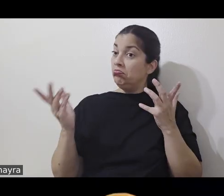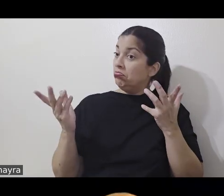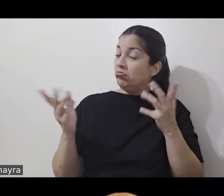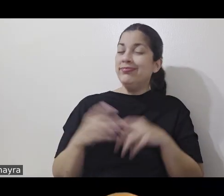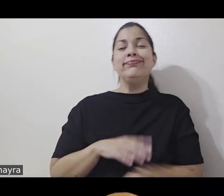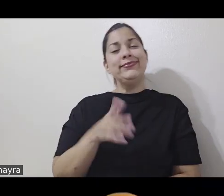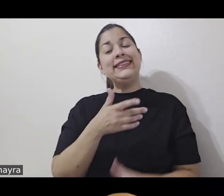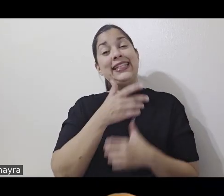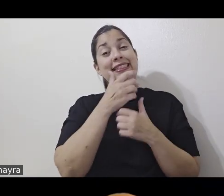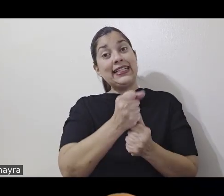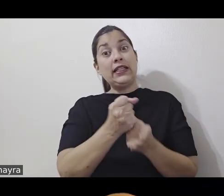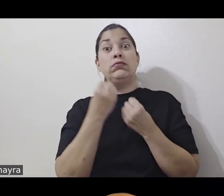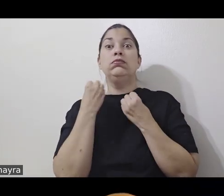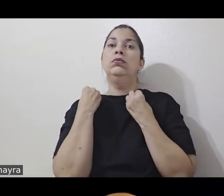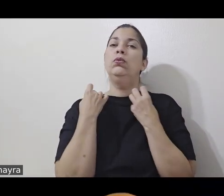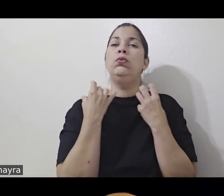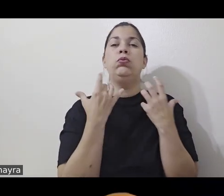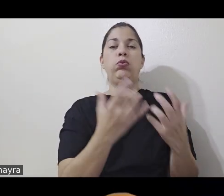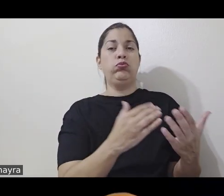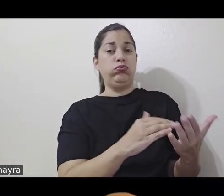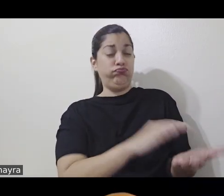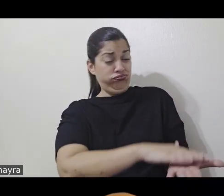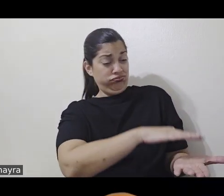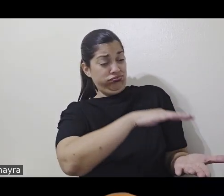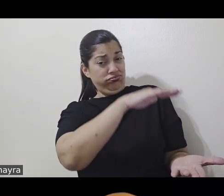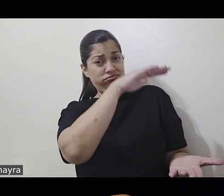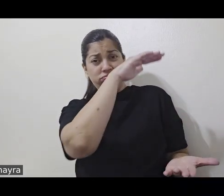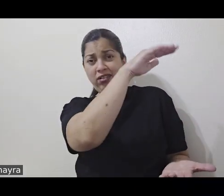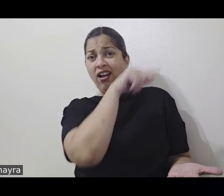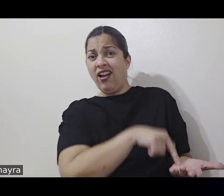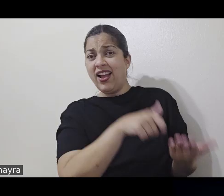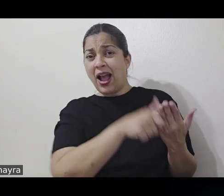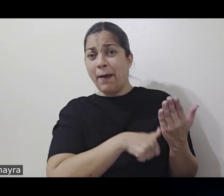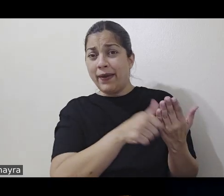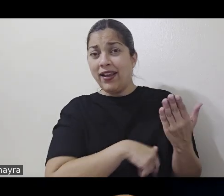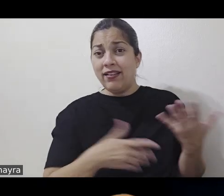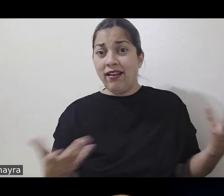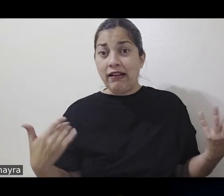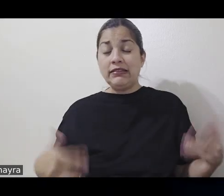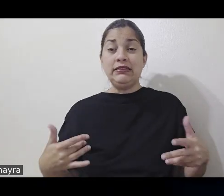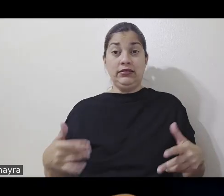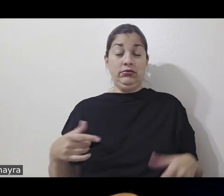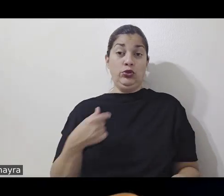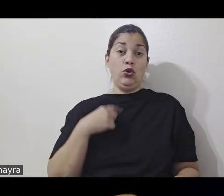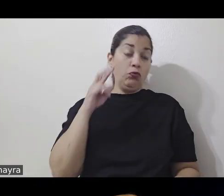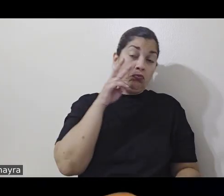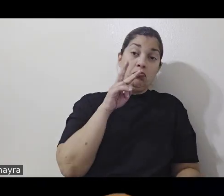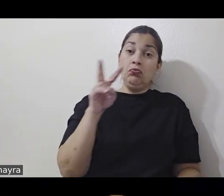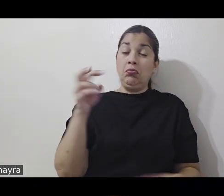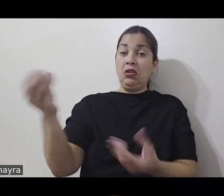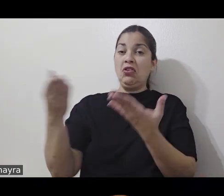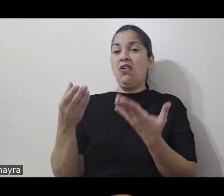la cantidad de carpetas que había. Yo fui al Archivo Nacional y allí me pusieron a disposición unas cuantas carpetas, me